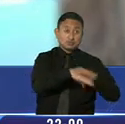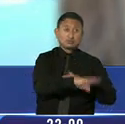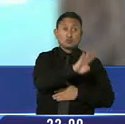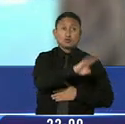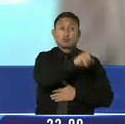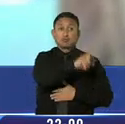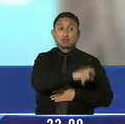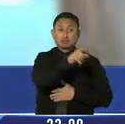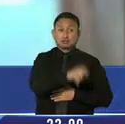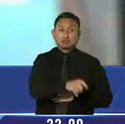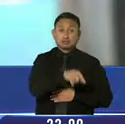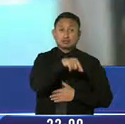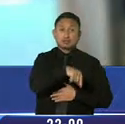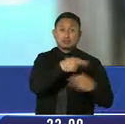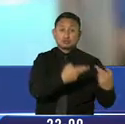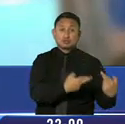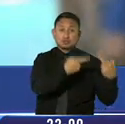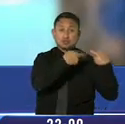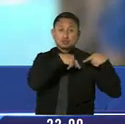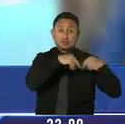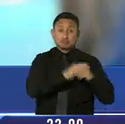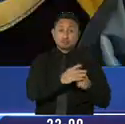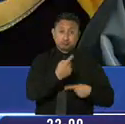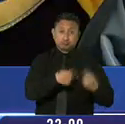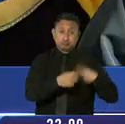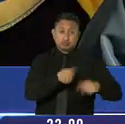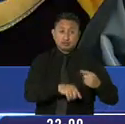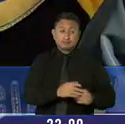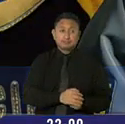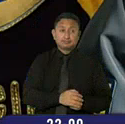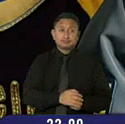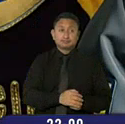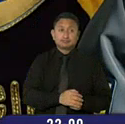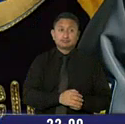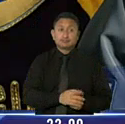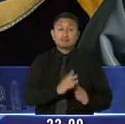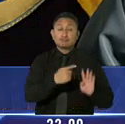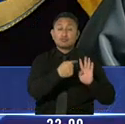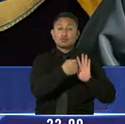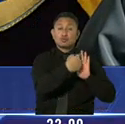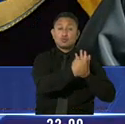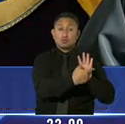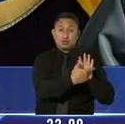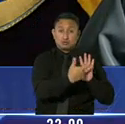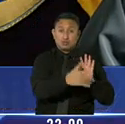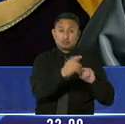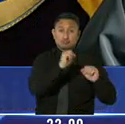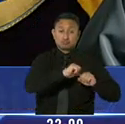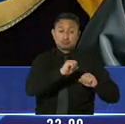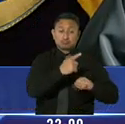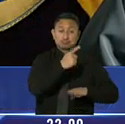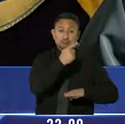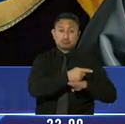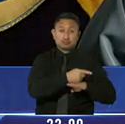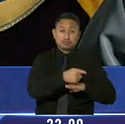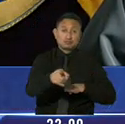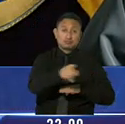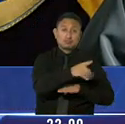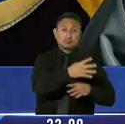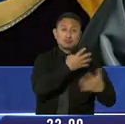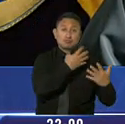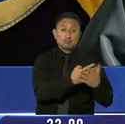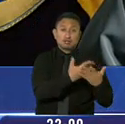cumplían las funciones de expendedores. Los mismos que contaban con boletas de detención para fines